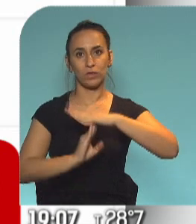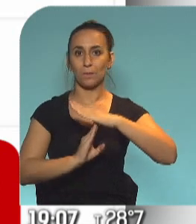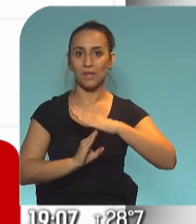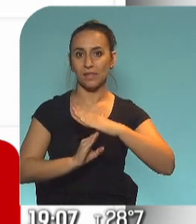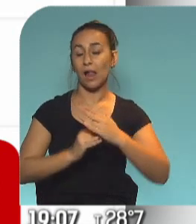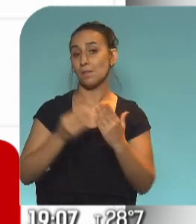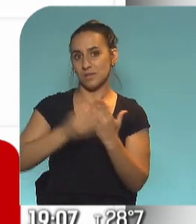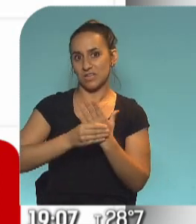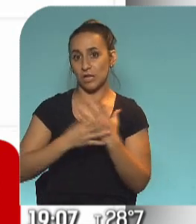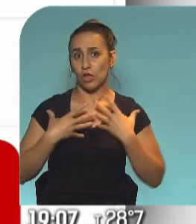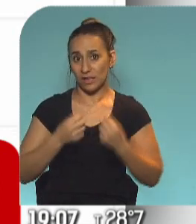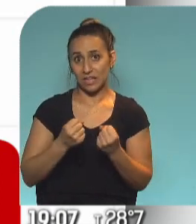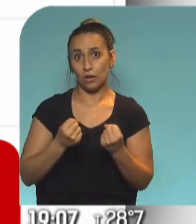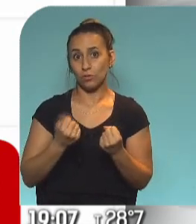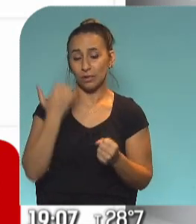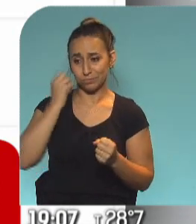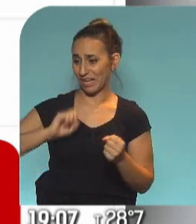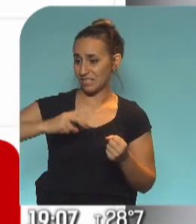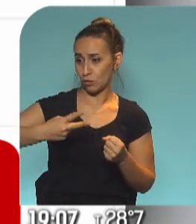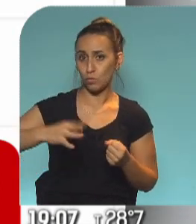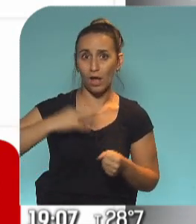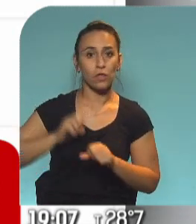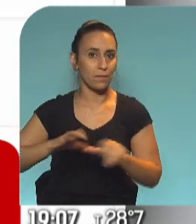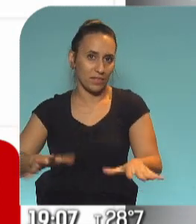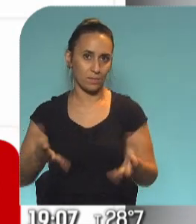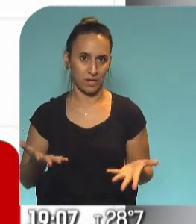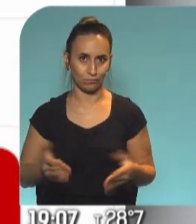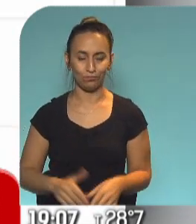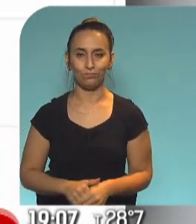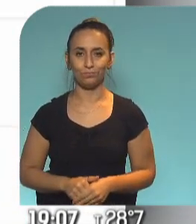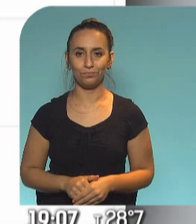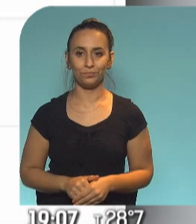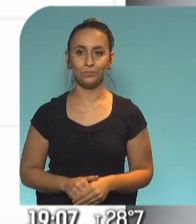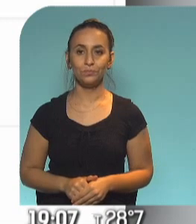un año el segundo año de pandemia.